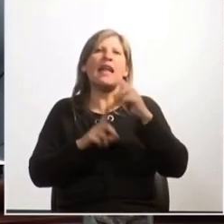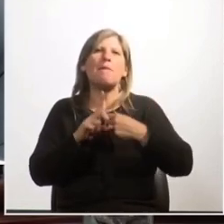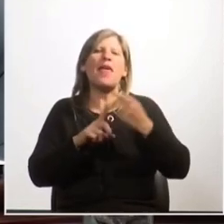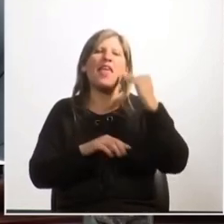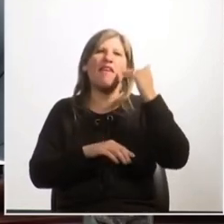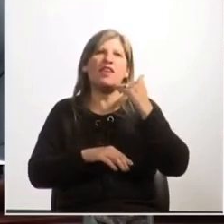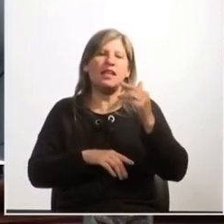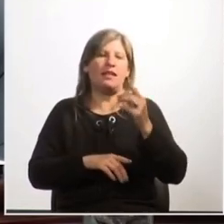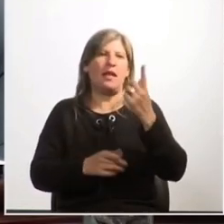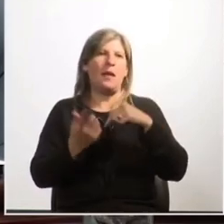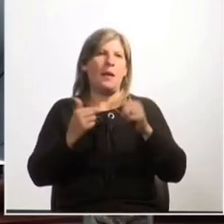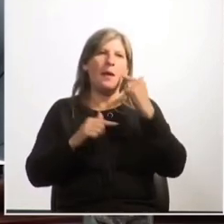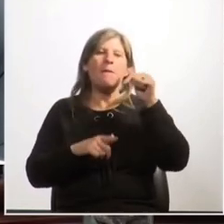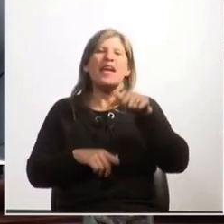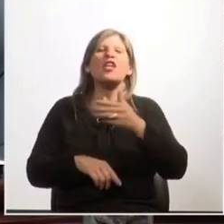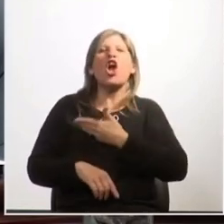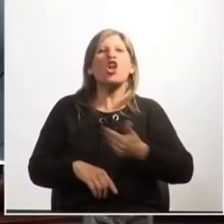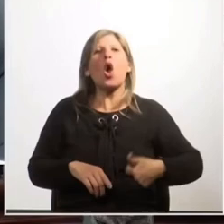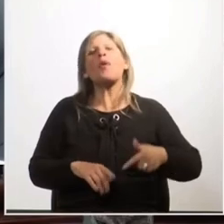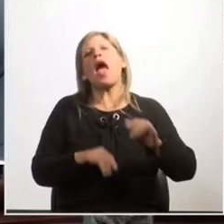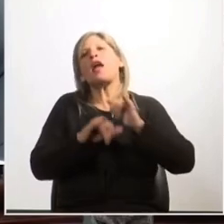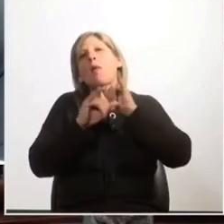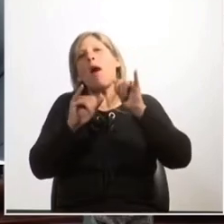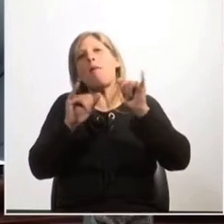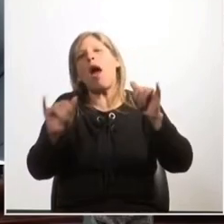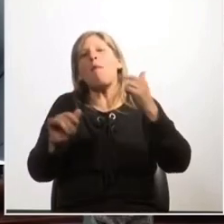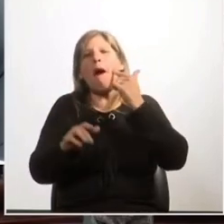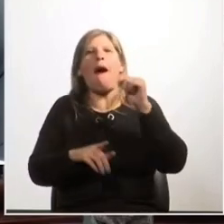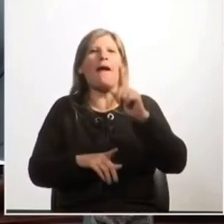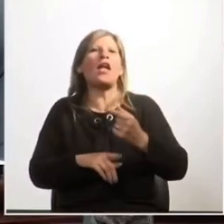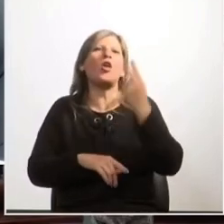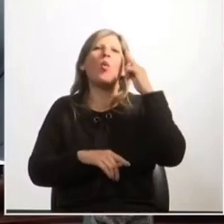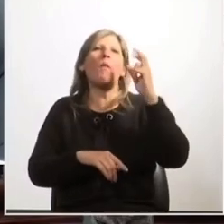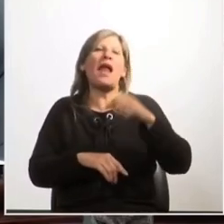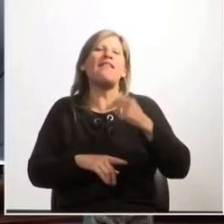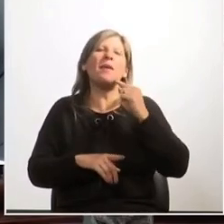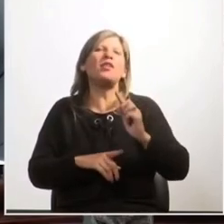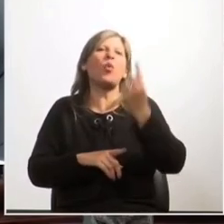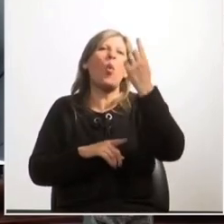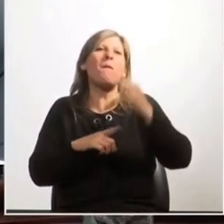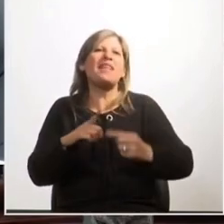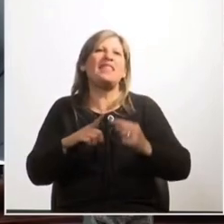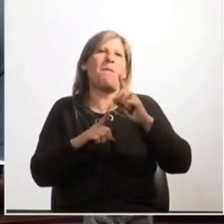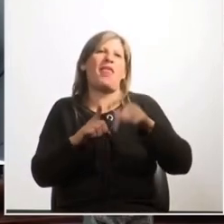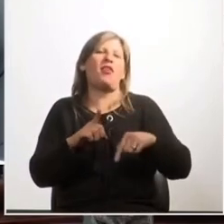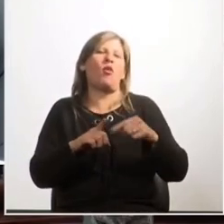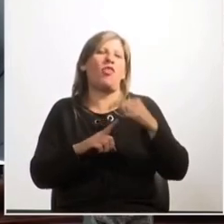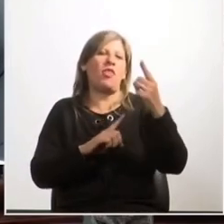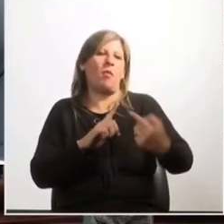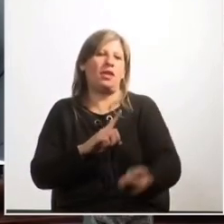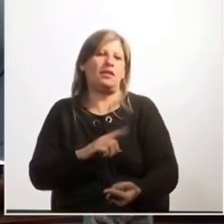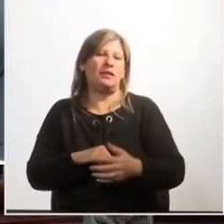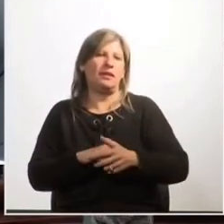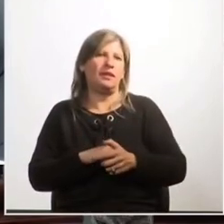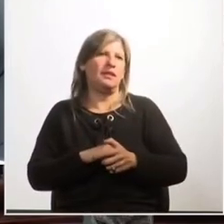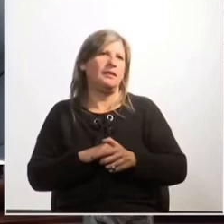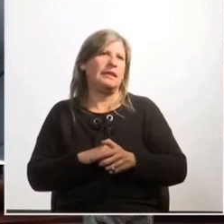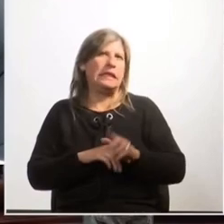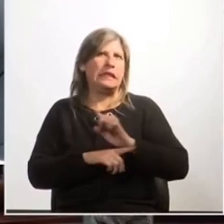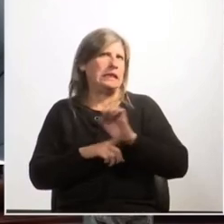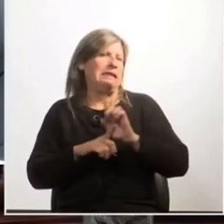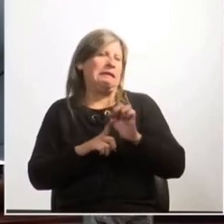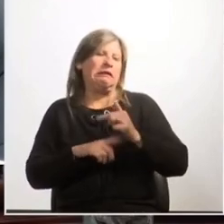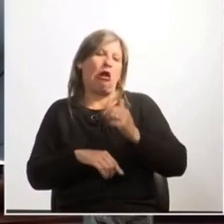Sin embargo, el gobierno anuncia que iba a hacer un plan recién un mes y medio después. No parece del todo serio